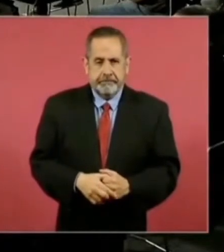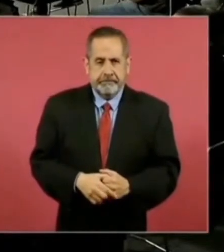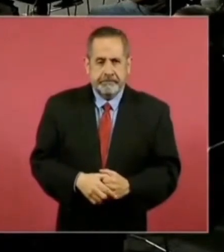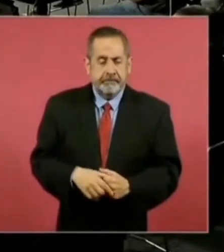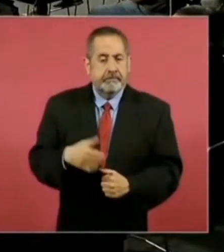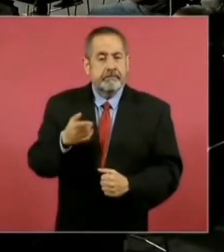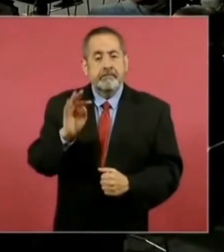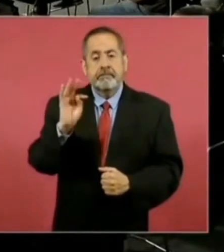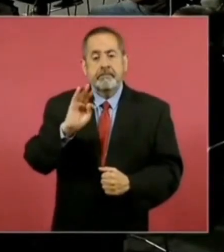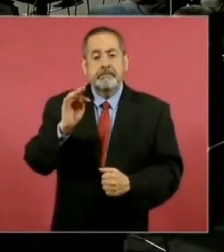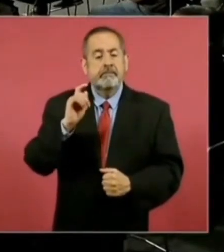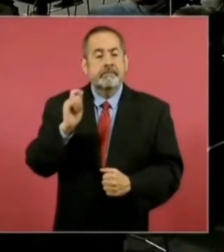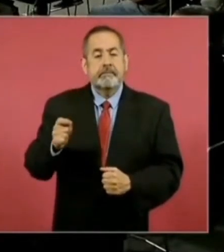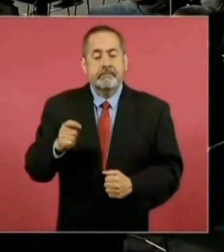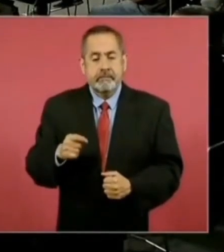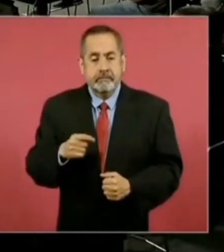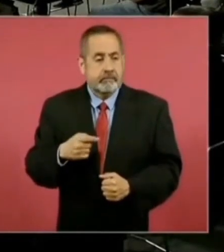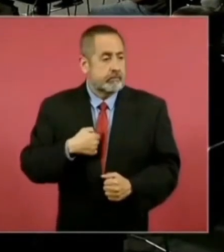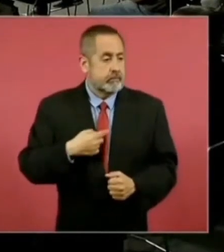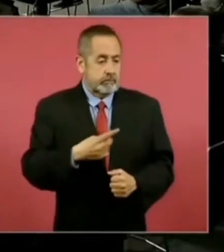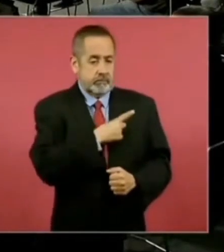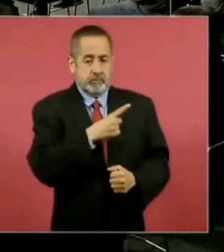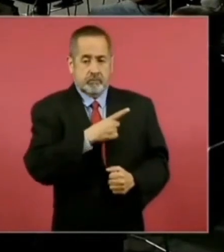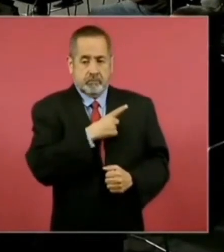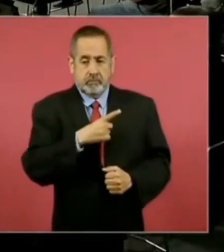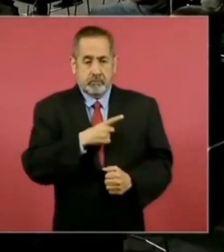si se vive solo,